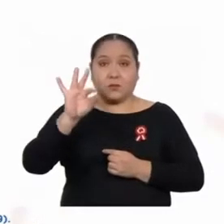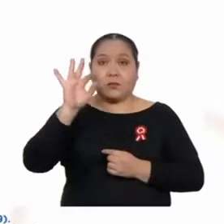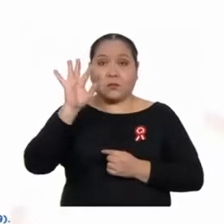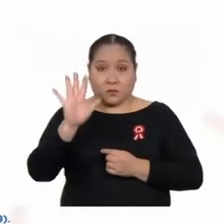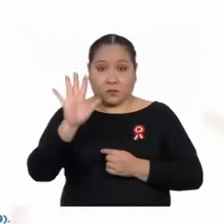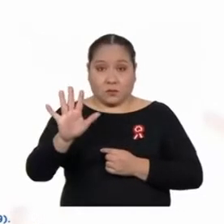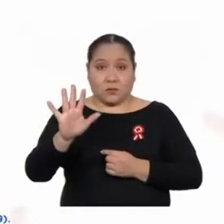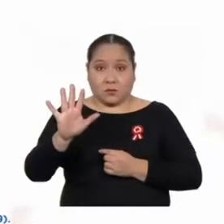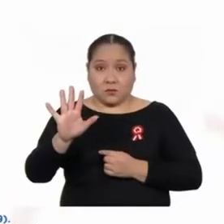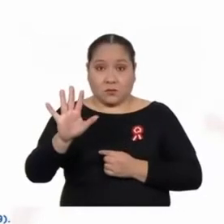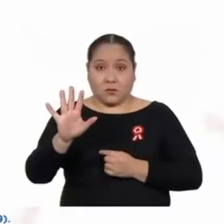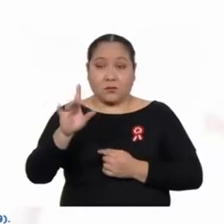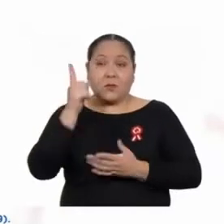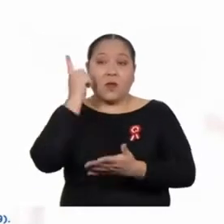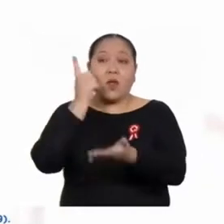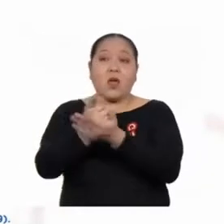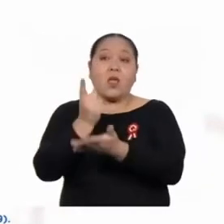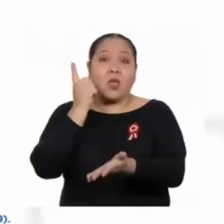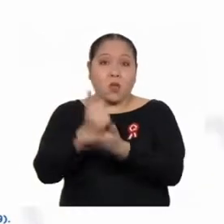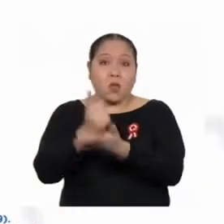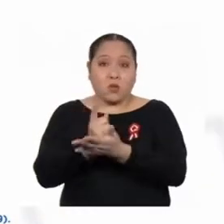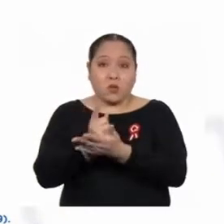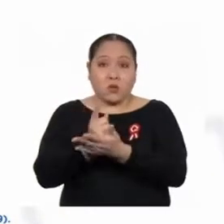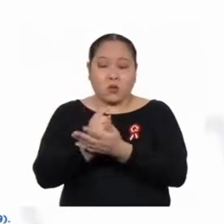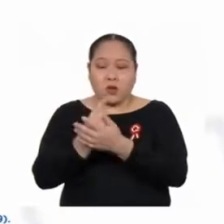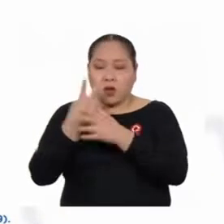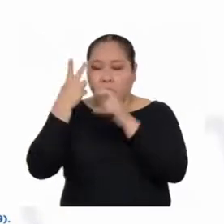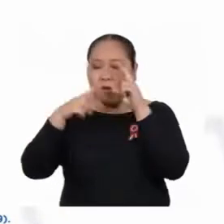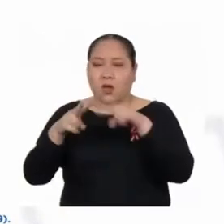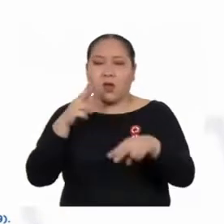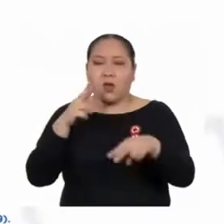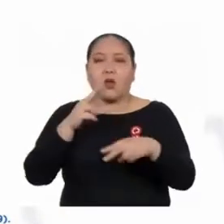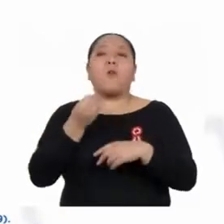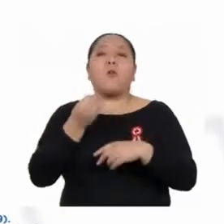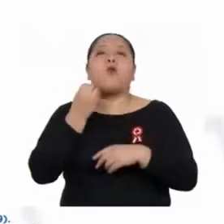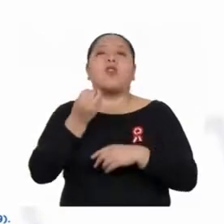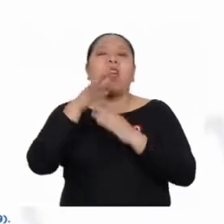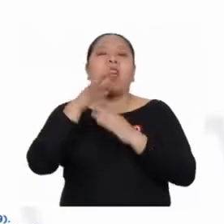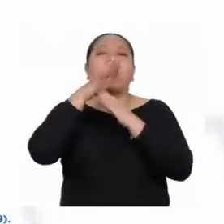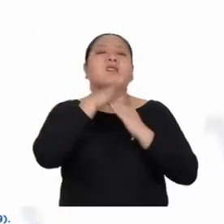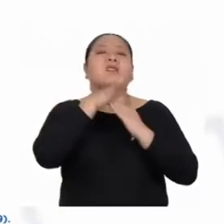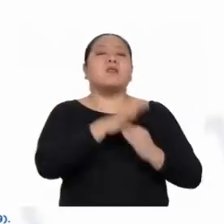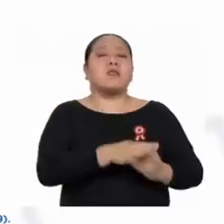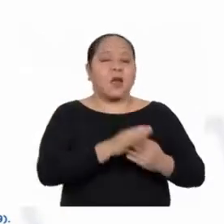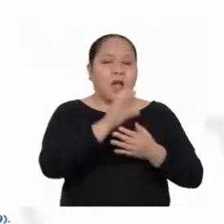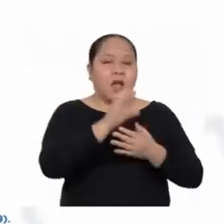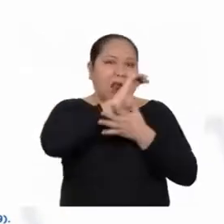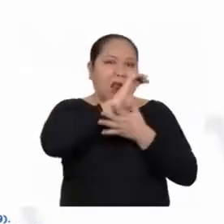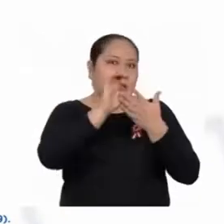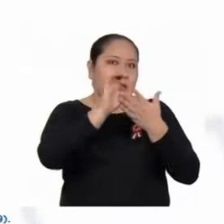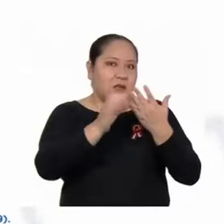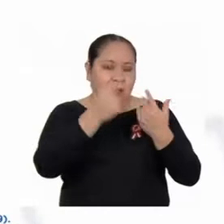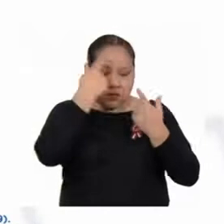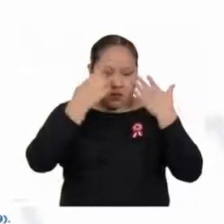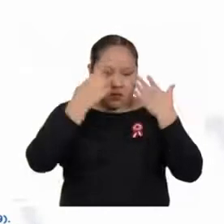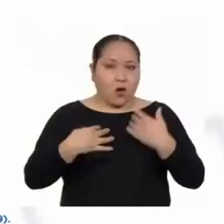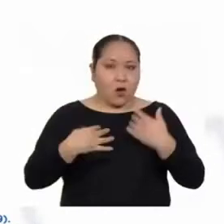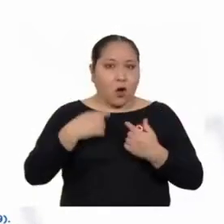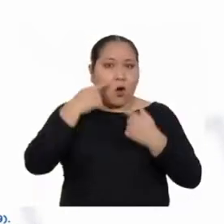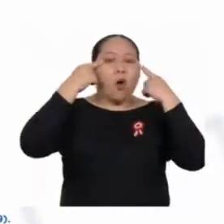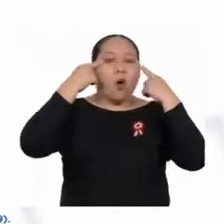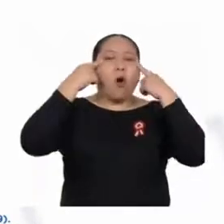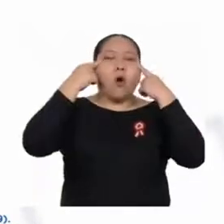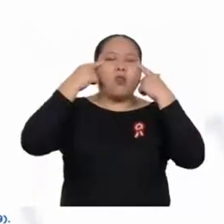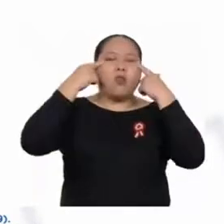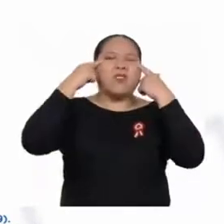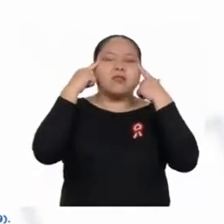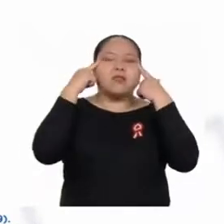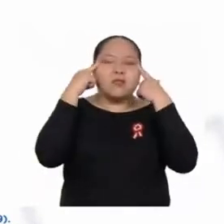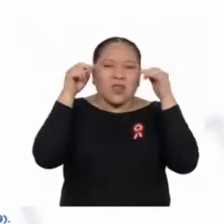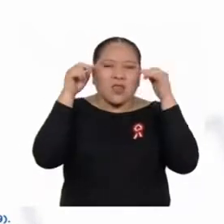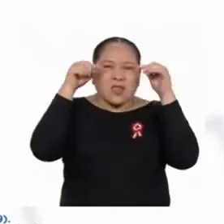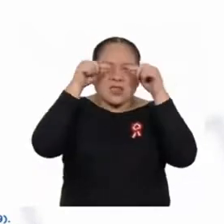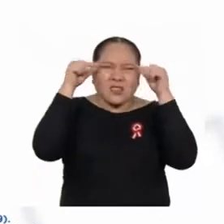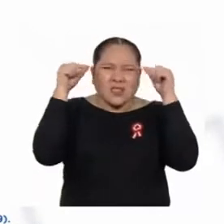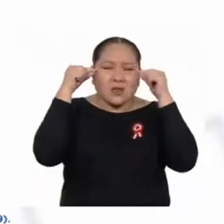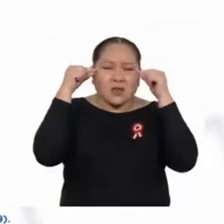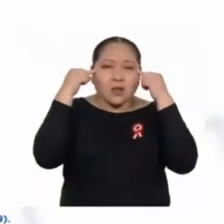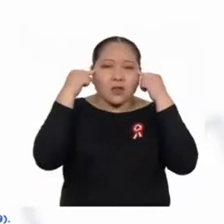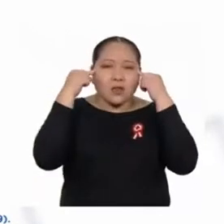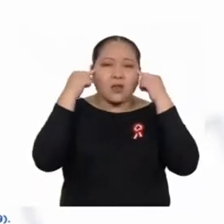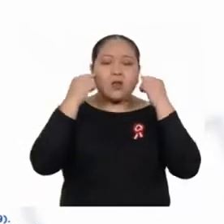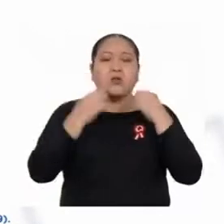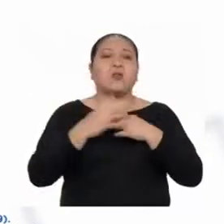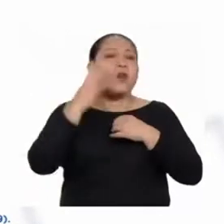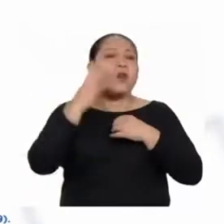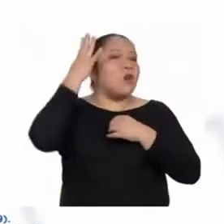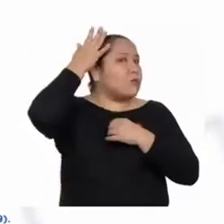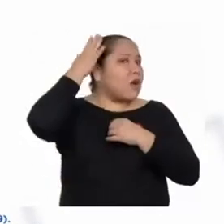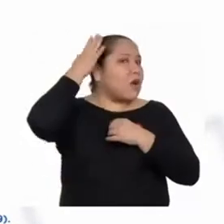1.695 casos relacionados a características físicas, ojos chinos, color o textura del cabello o tipo